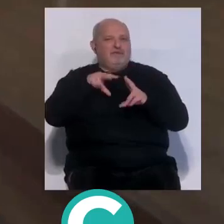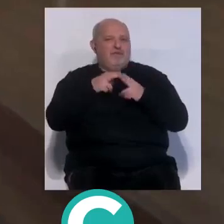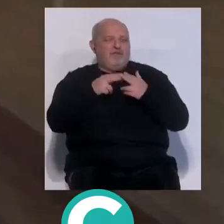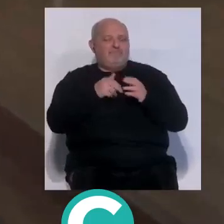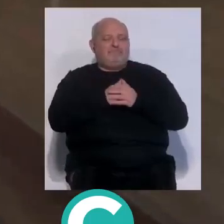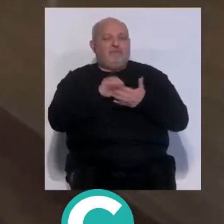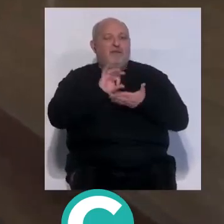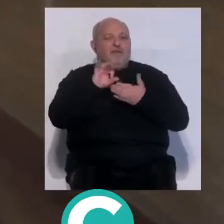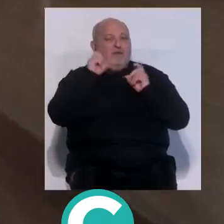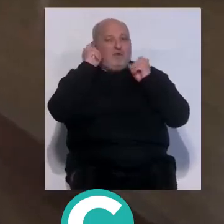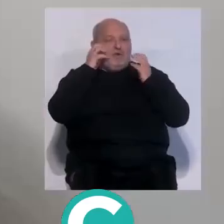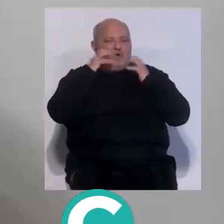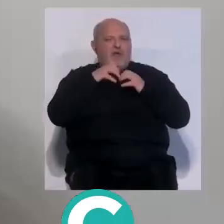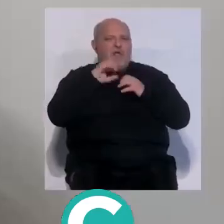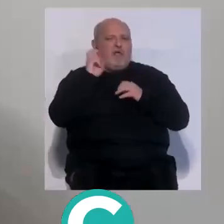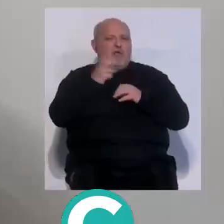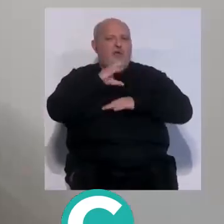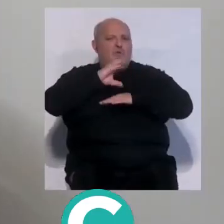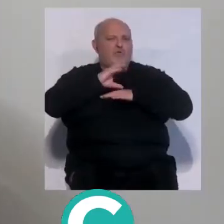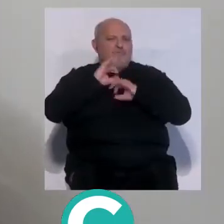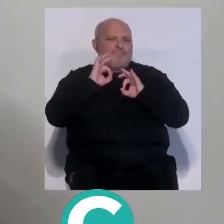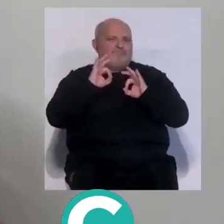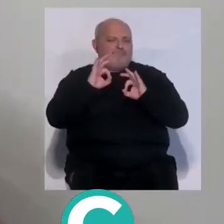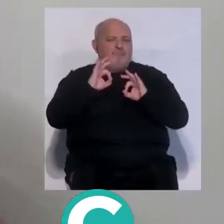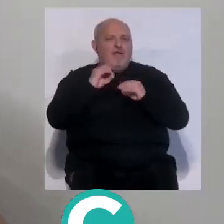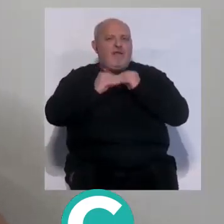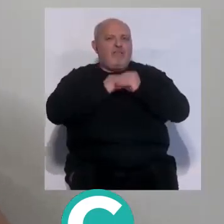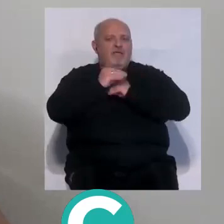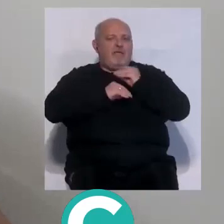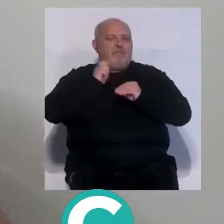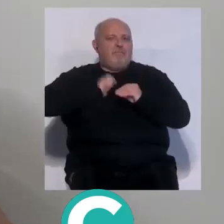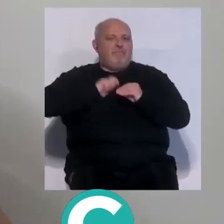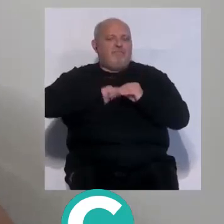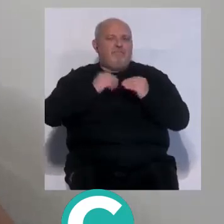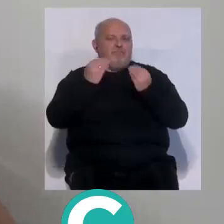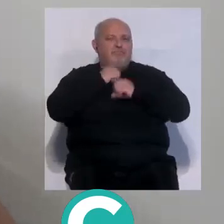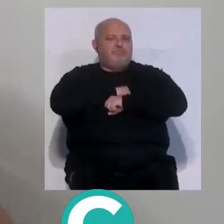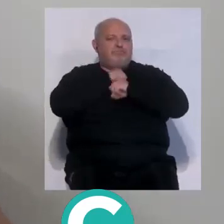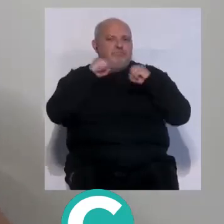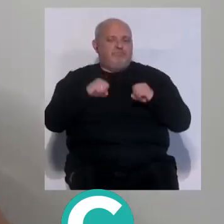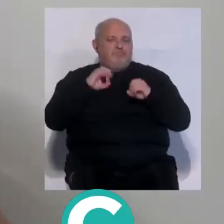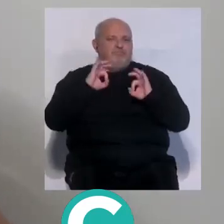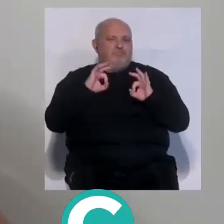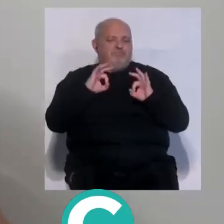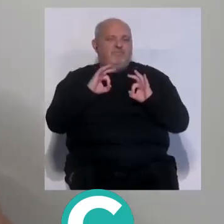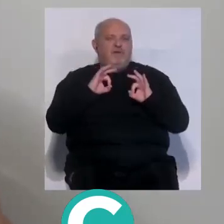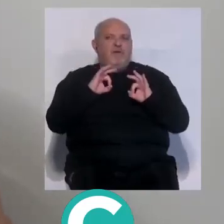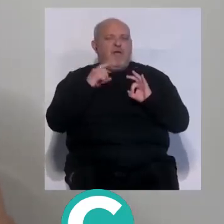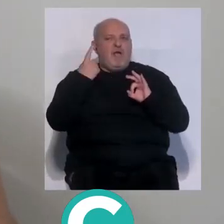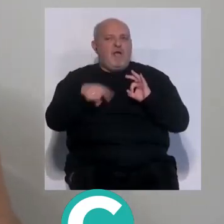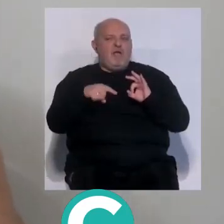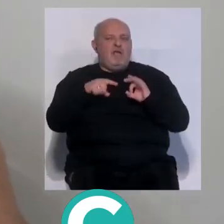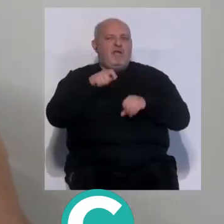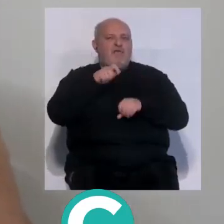Su servicio de neurología dispone de consultas específicas en las que los profesionales se han formado en esta patología, contando